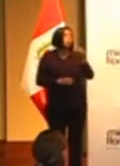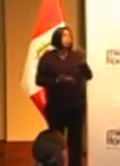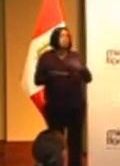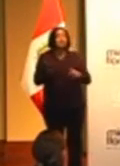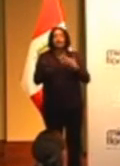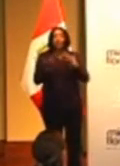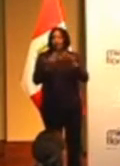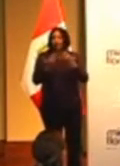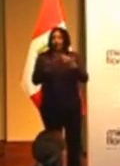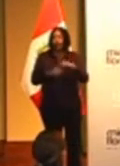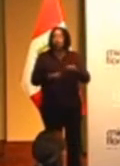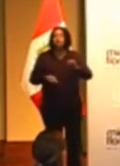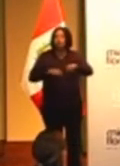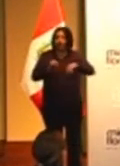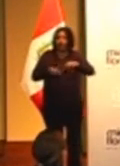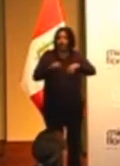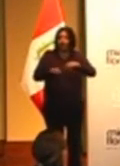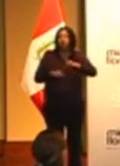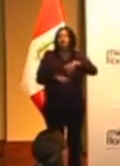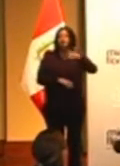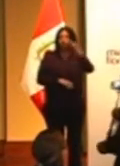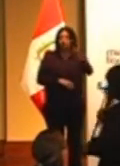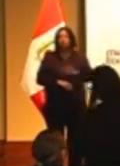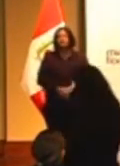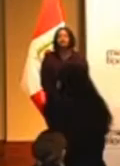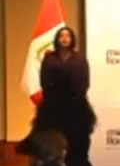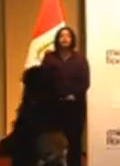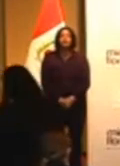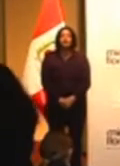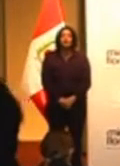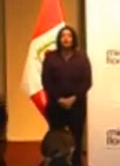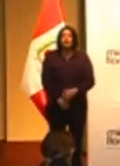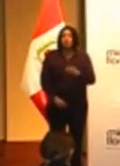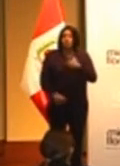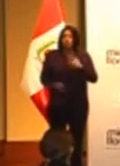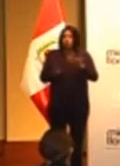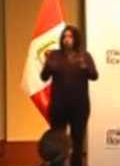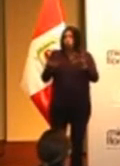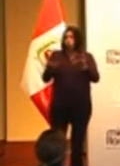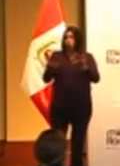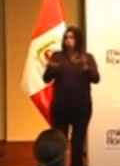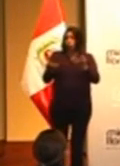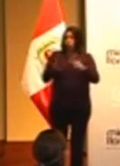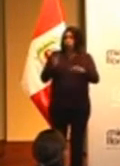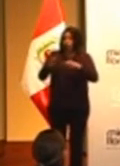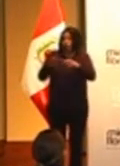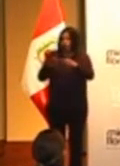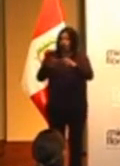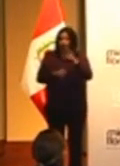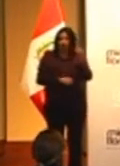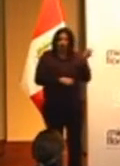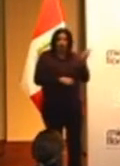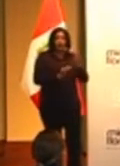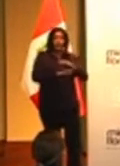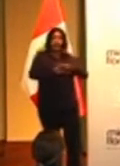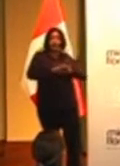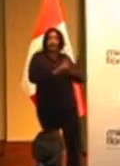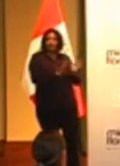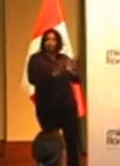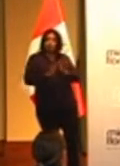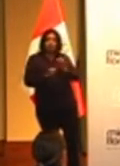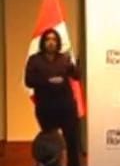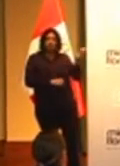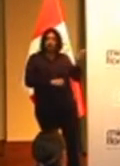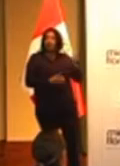asunto que vamos a ver sobre bicicletas más adelante. Quiero resaltar que este Plan Urbano Distrital ha tenido